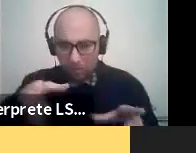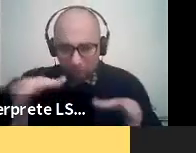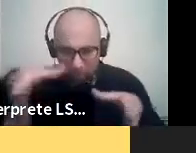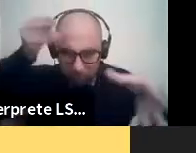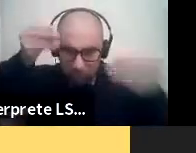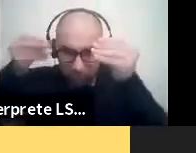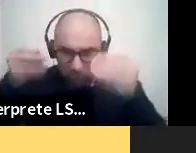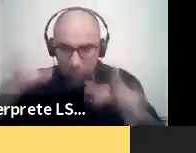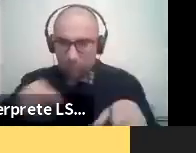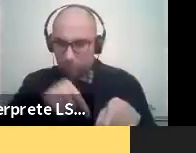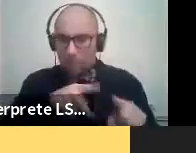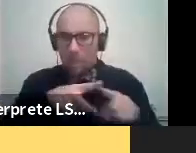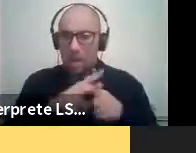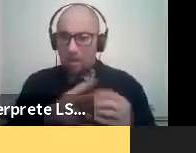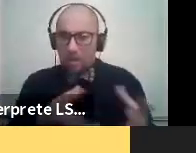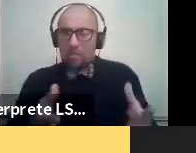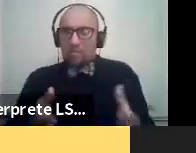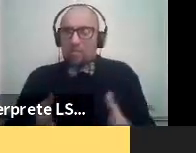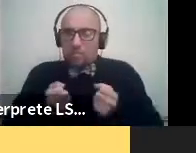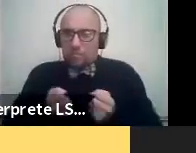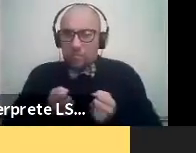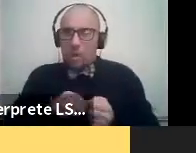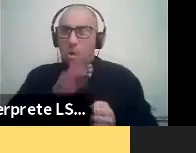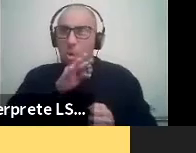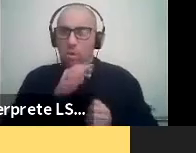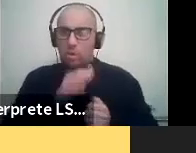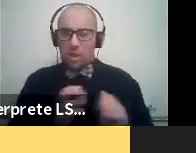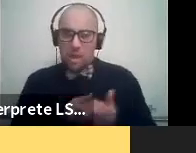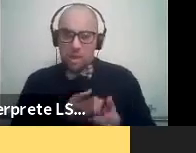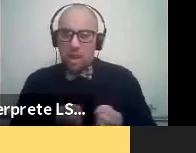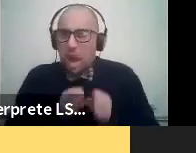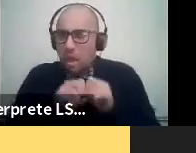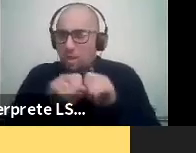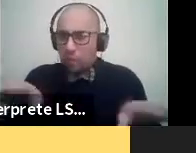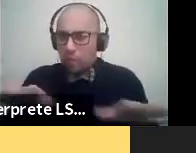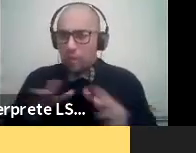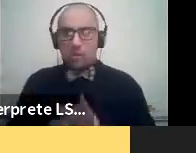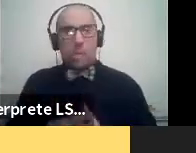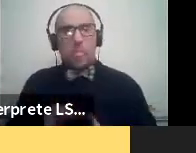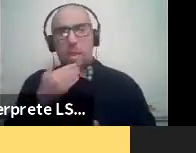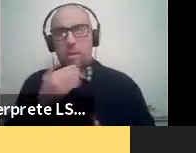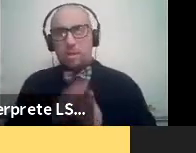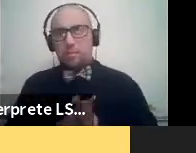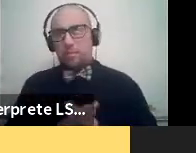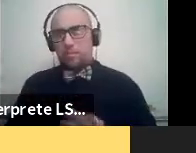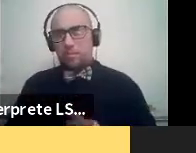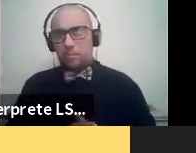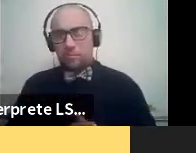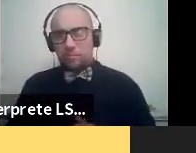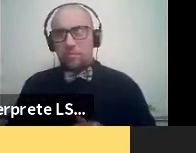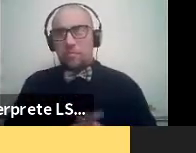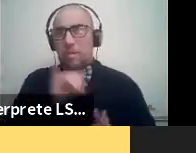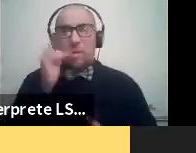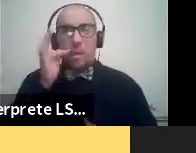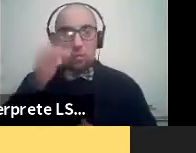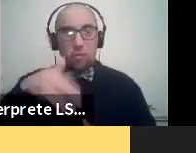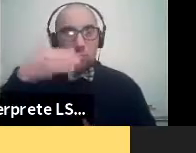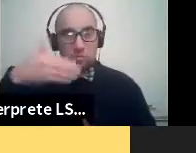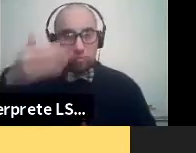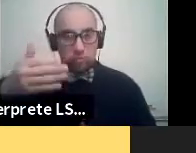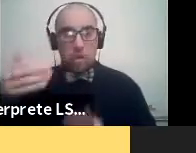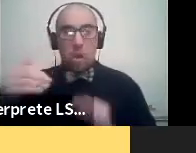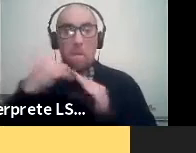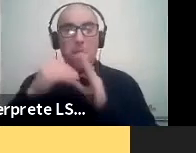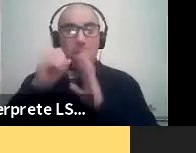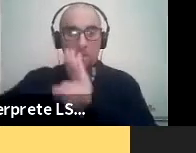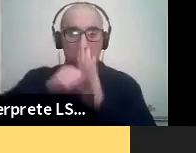esta herramienta, hacerla crecer y ojalá más adelante nos envíen videos de cómo